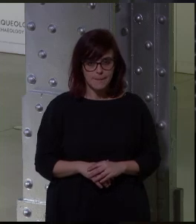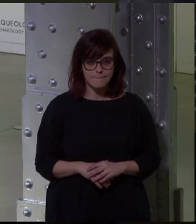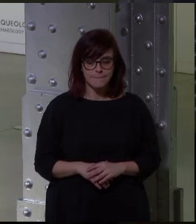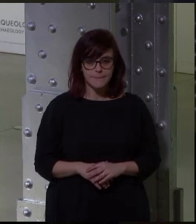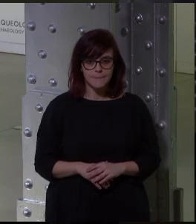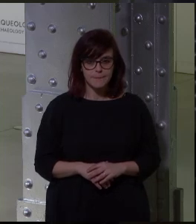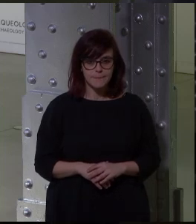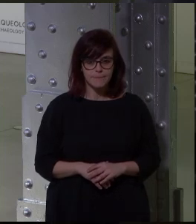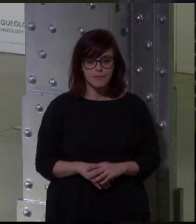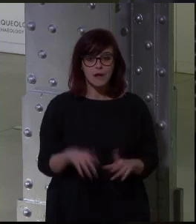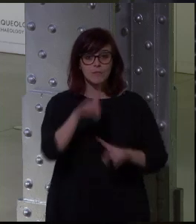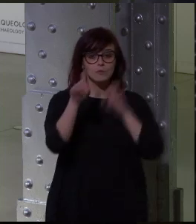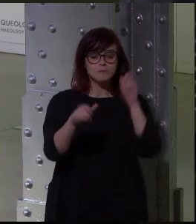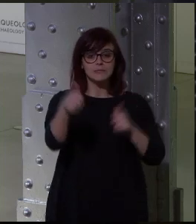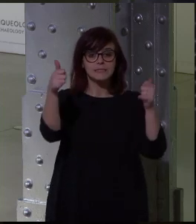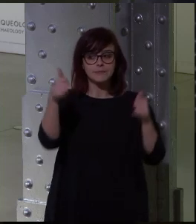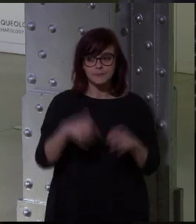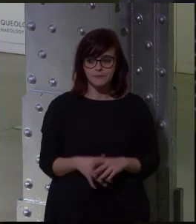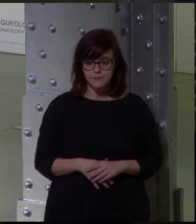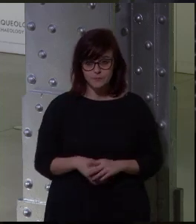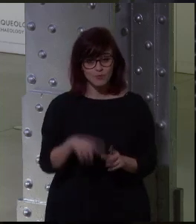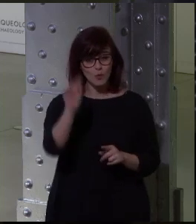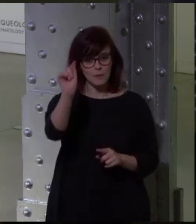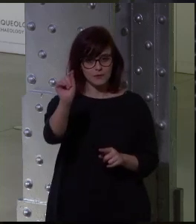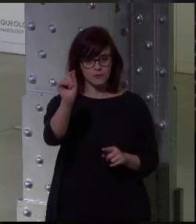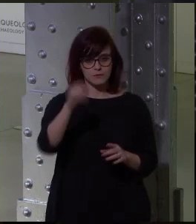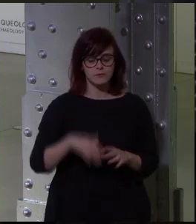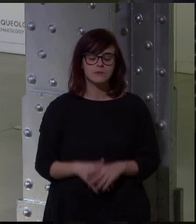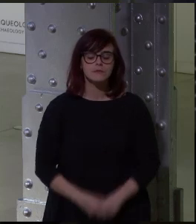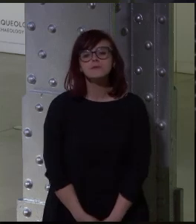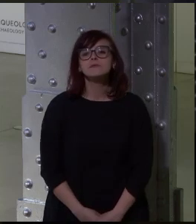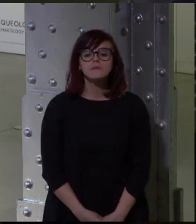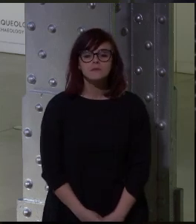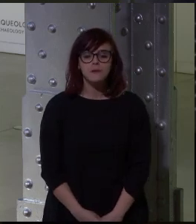¿Alguien más? Sí, un momentito.